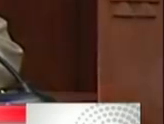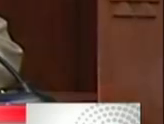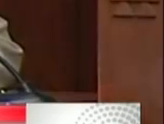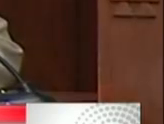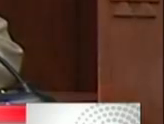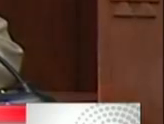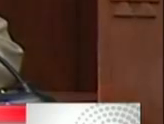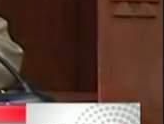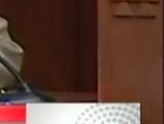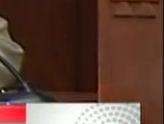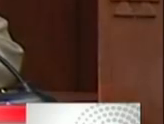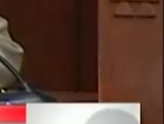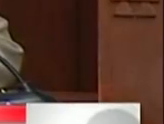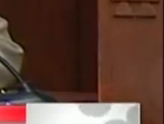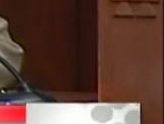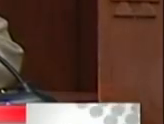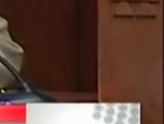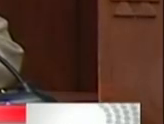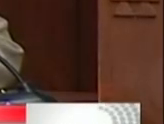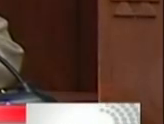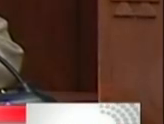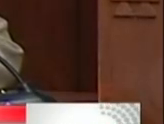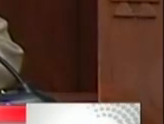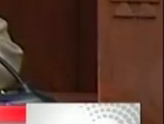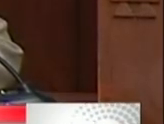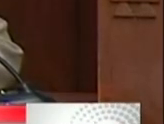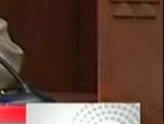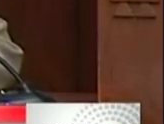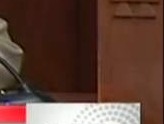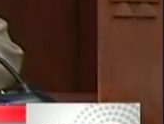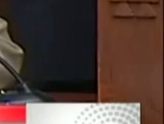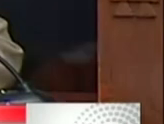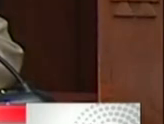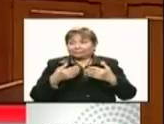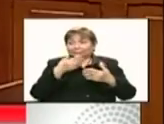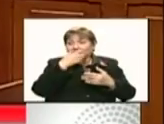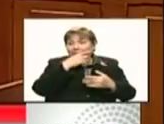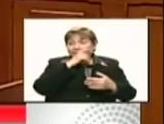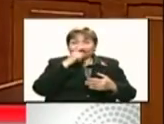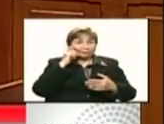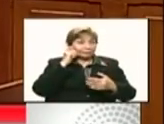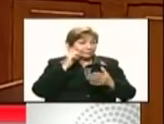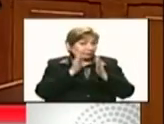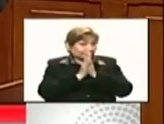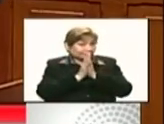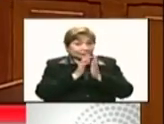la Constitución, y dice que la iniciativa de reforma constitucional